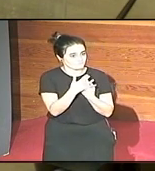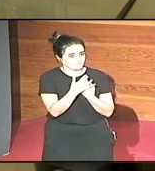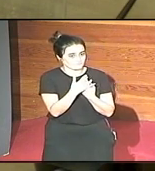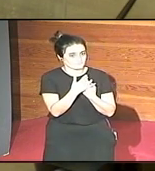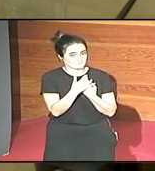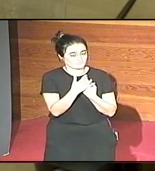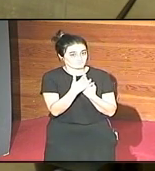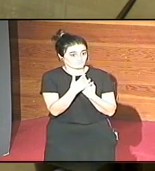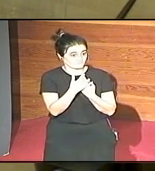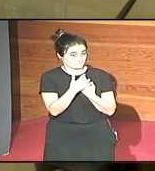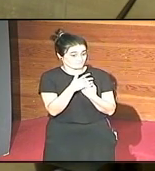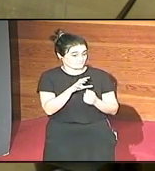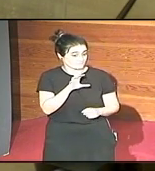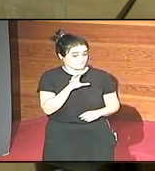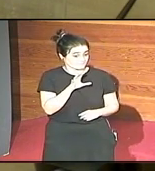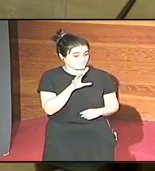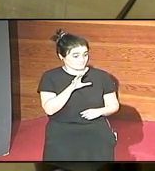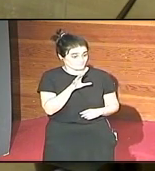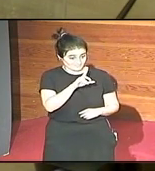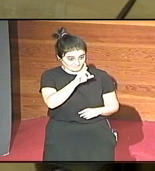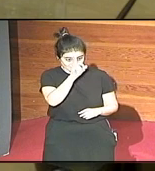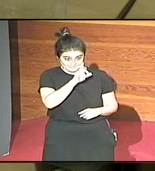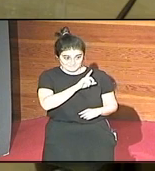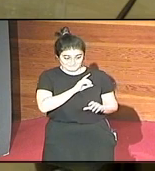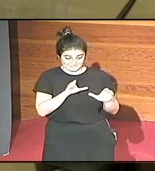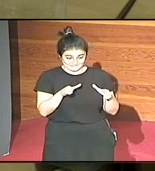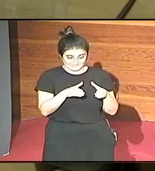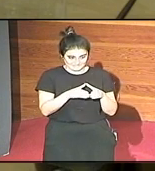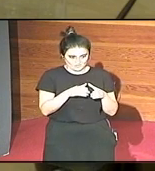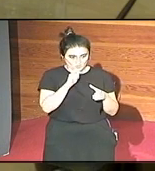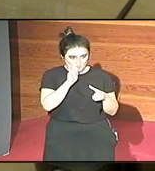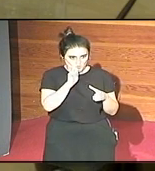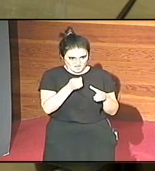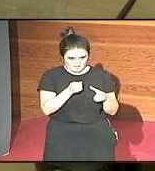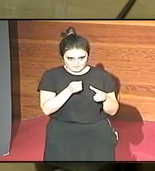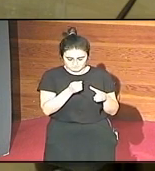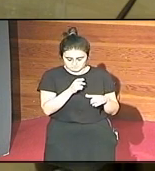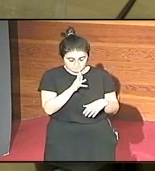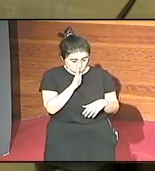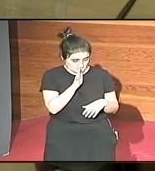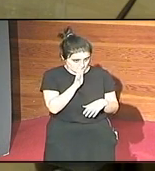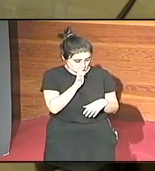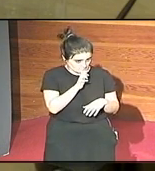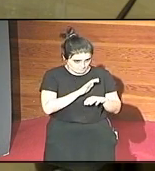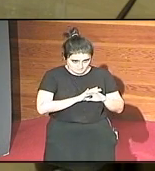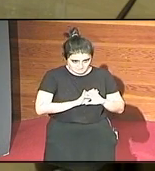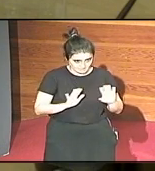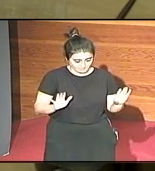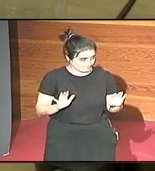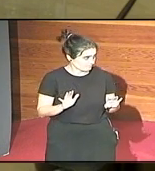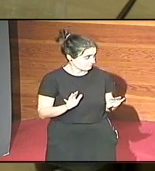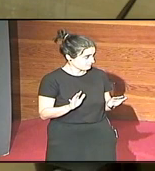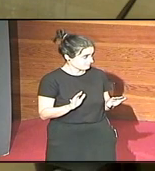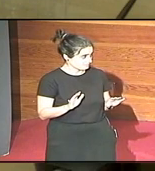el estado de las Fuerzas Armadas ucranianas eran un desastre total y absoluto, la